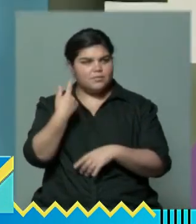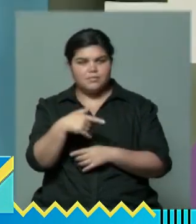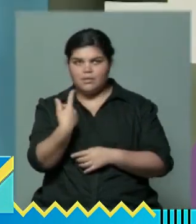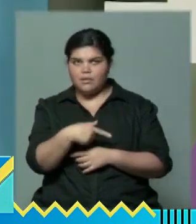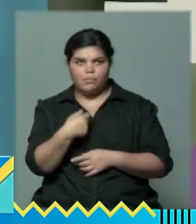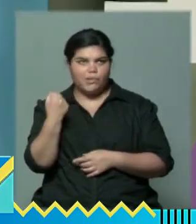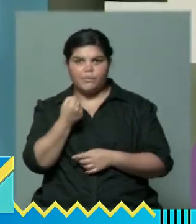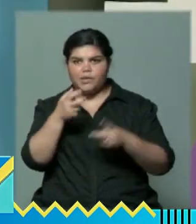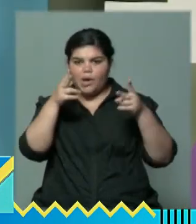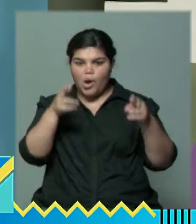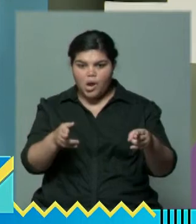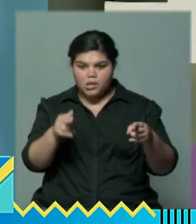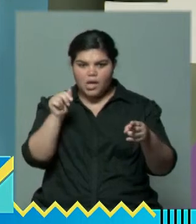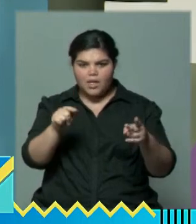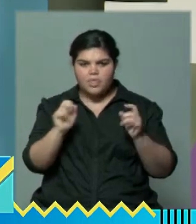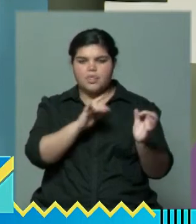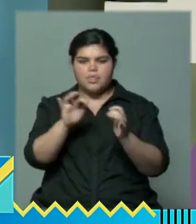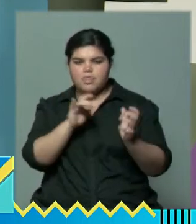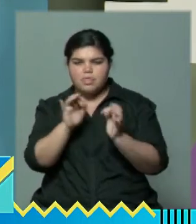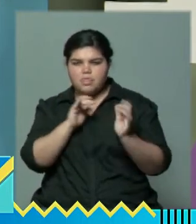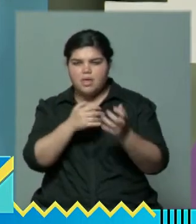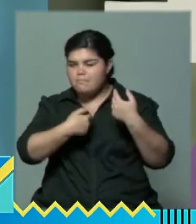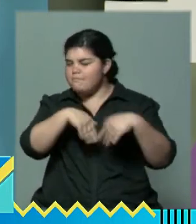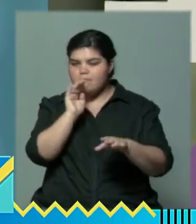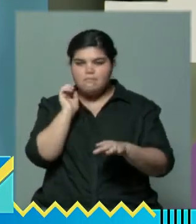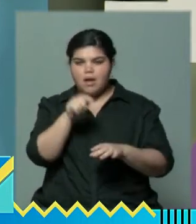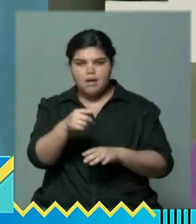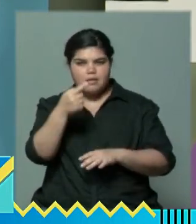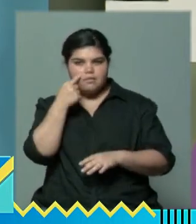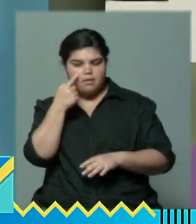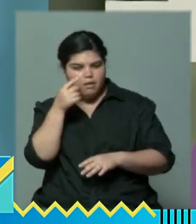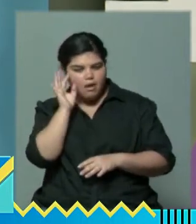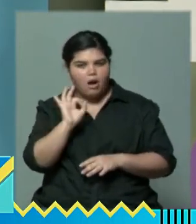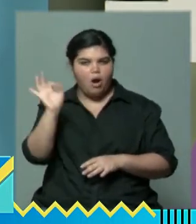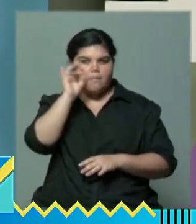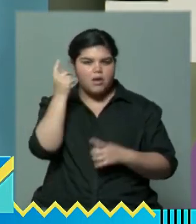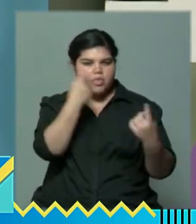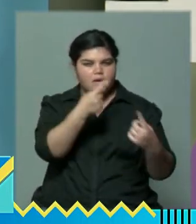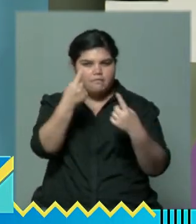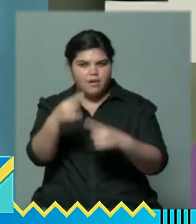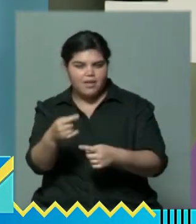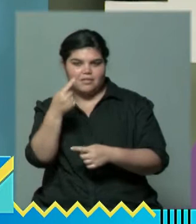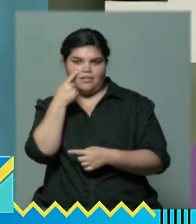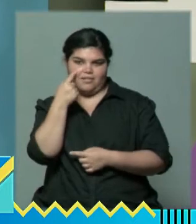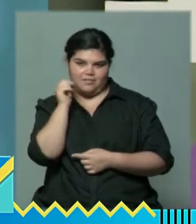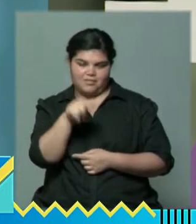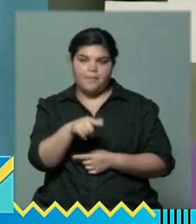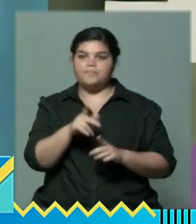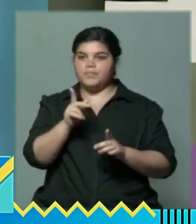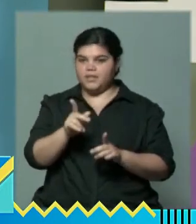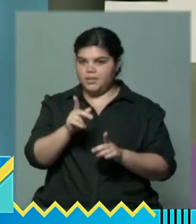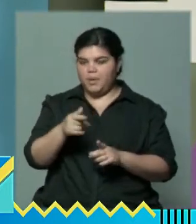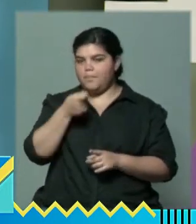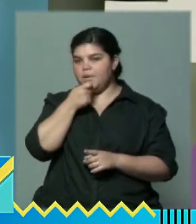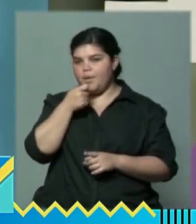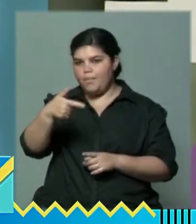en los cortes se da el debate más rico, en donde bueno, se empiezan a conocer las posturas y hablamos justamente de la aportación de un arma de juguete,